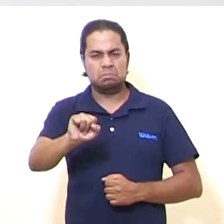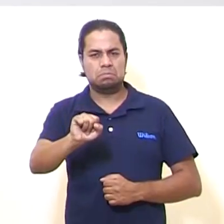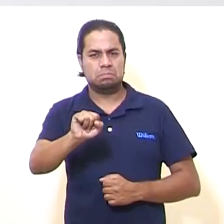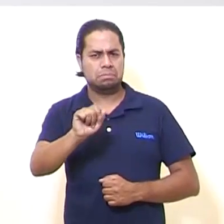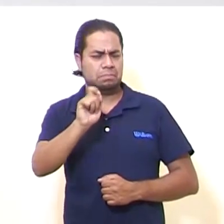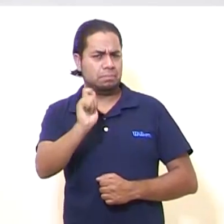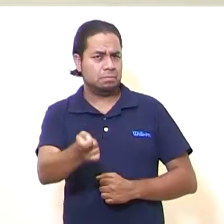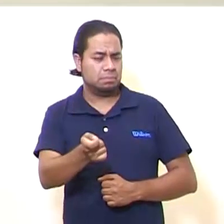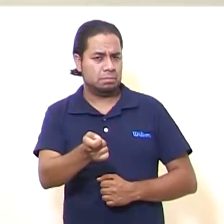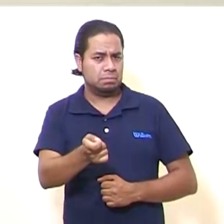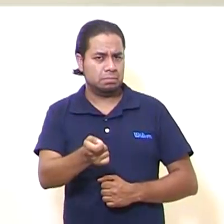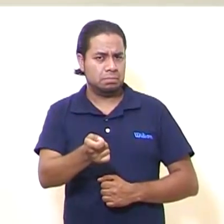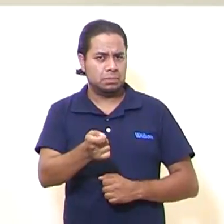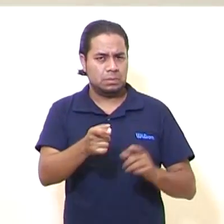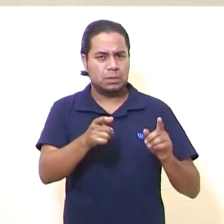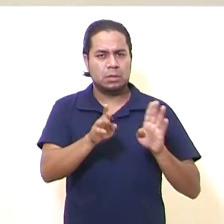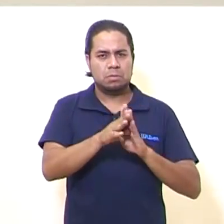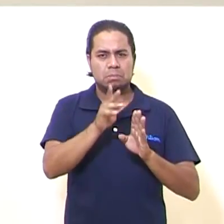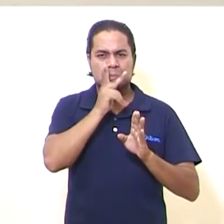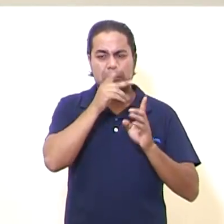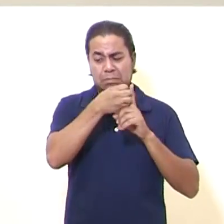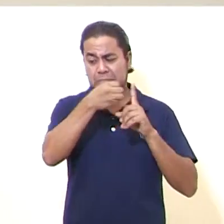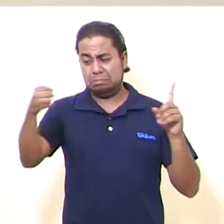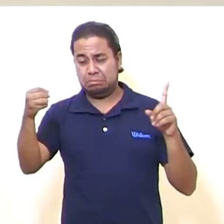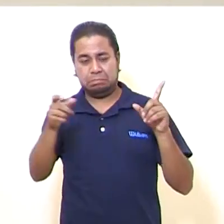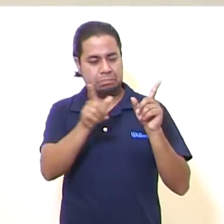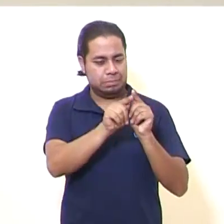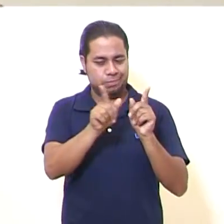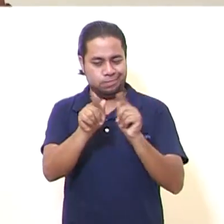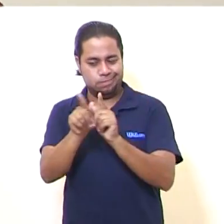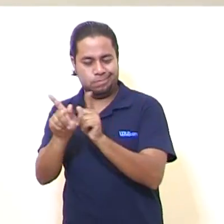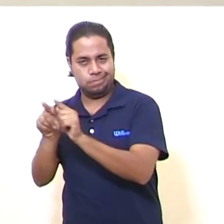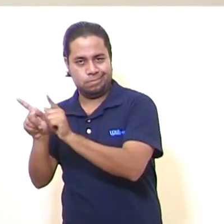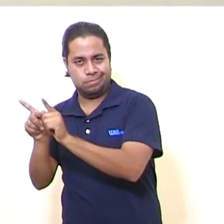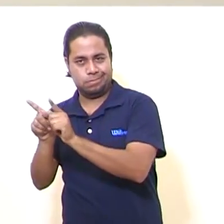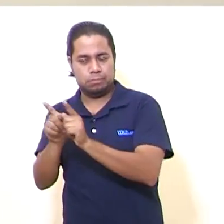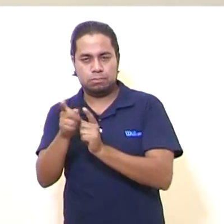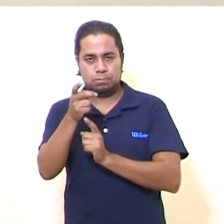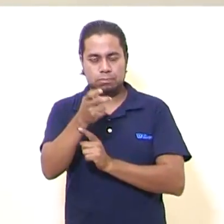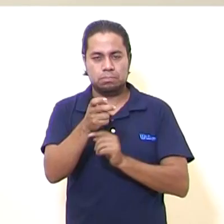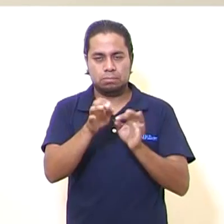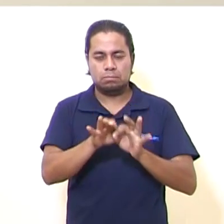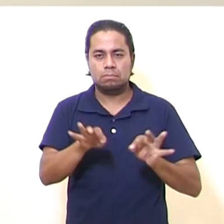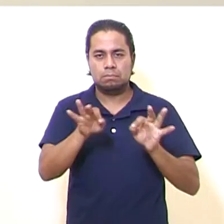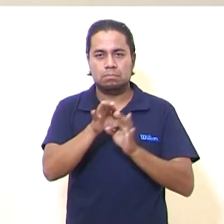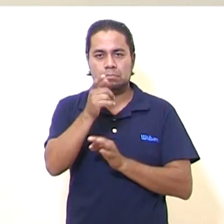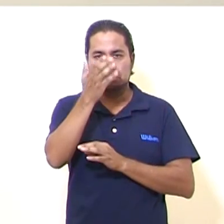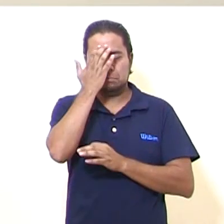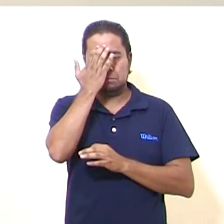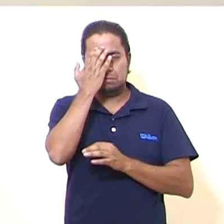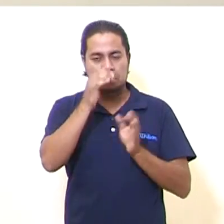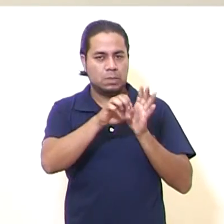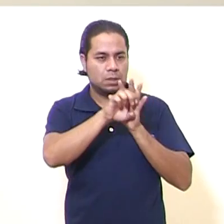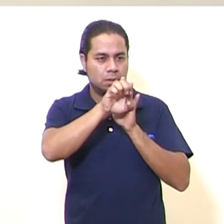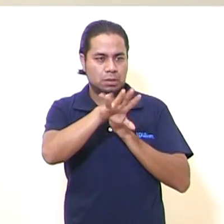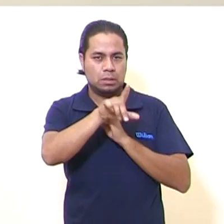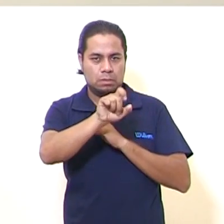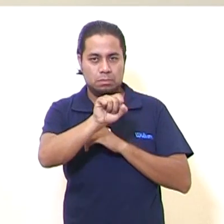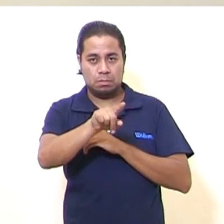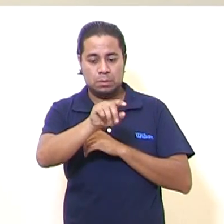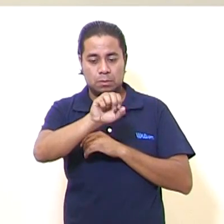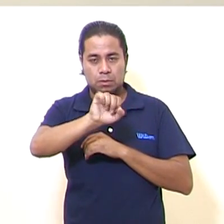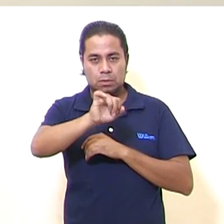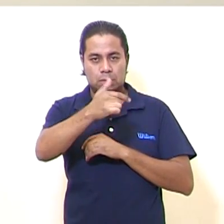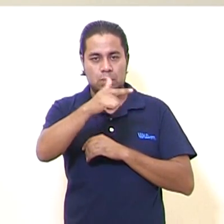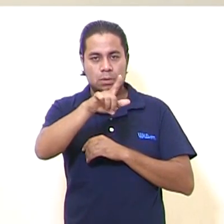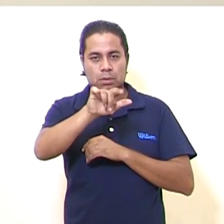Las siglas tienen algo en común que es muy importante que nosotros conozcamos. Hay siglas, por ejemplo, ¿tú sabes